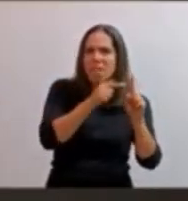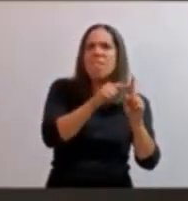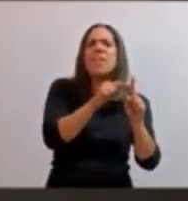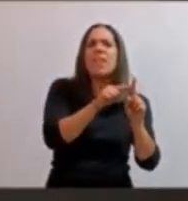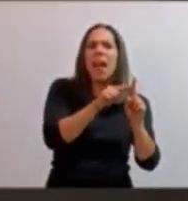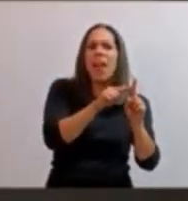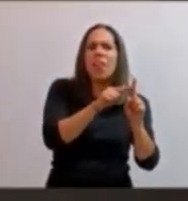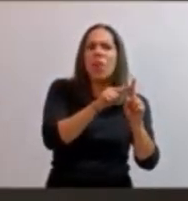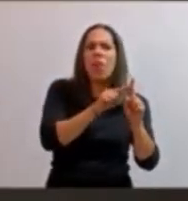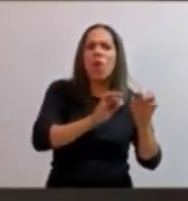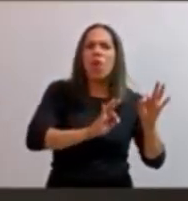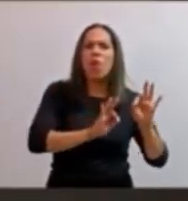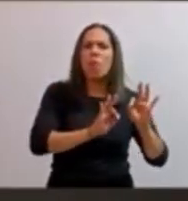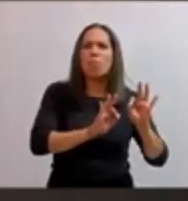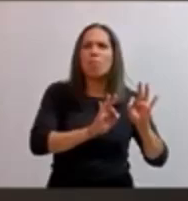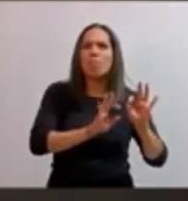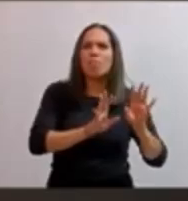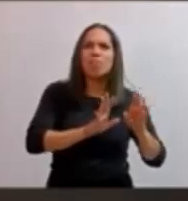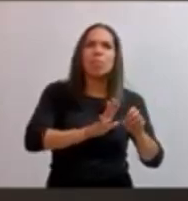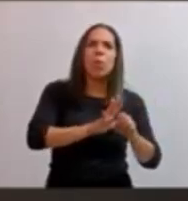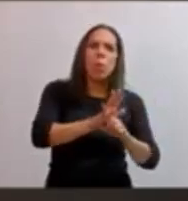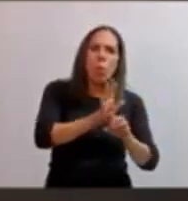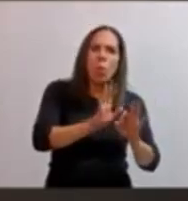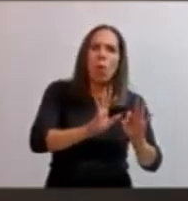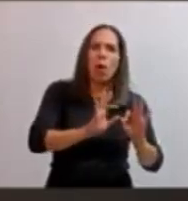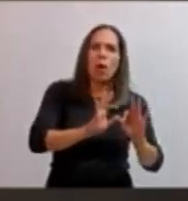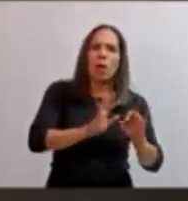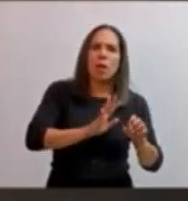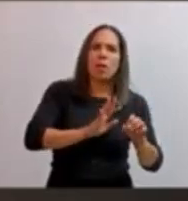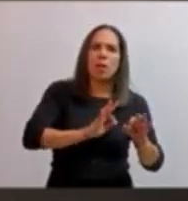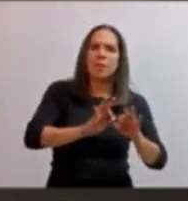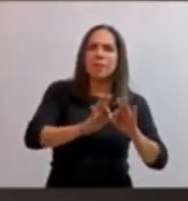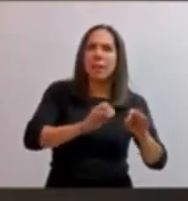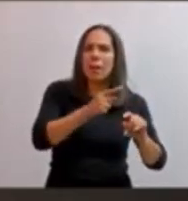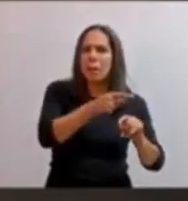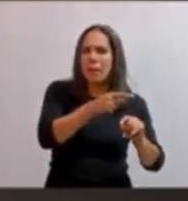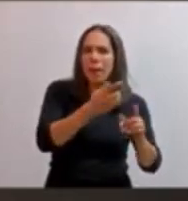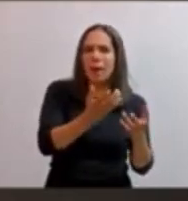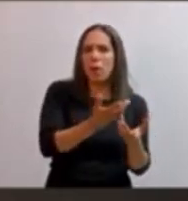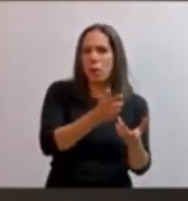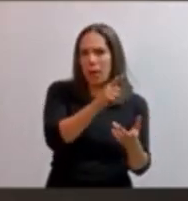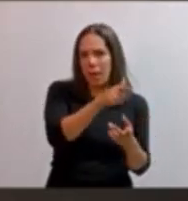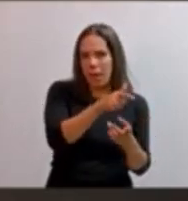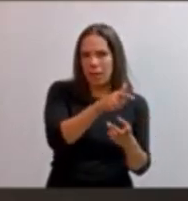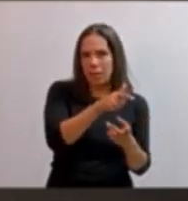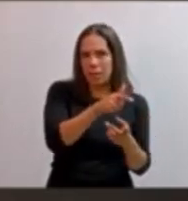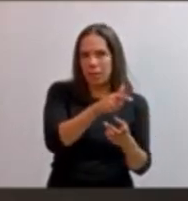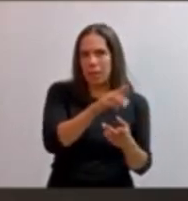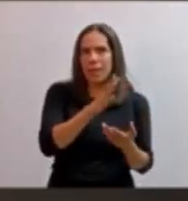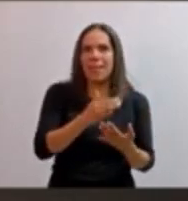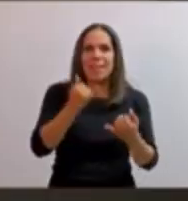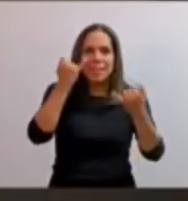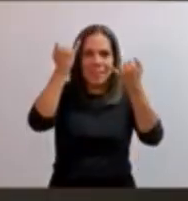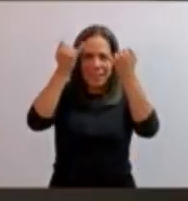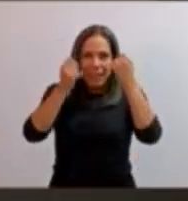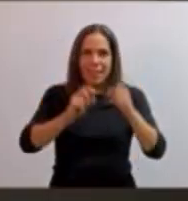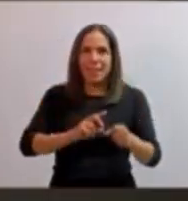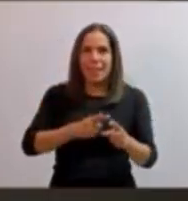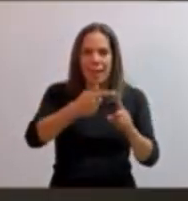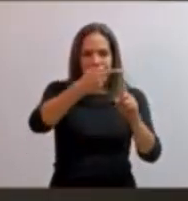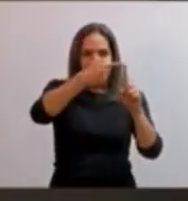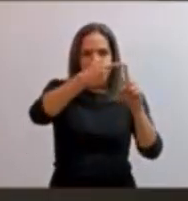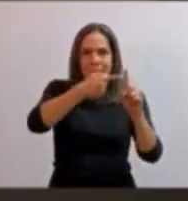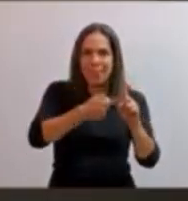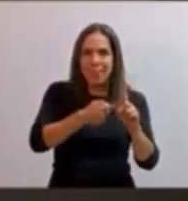colectivos pues a los directivos, a los maestros, pero además con un elemento muy particular, con